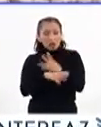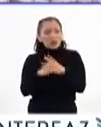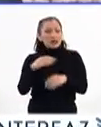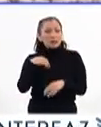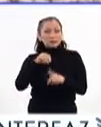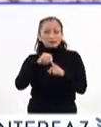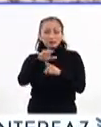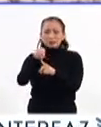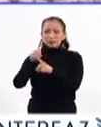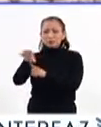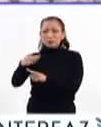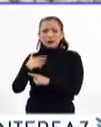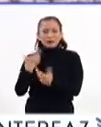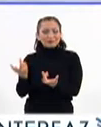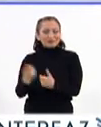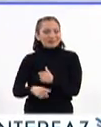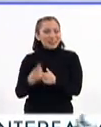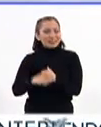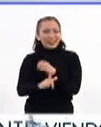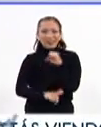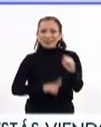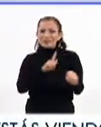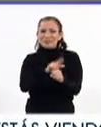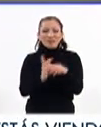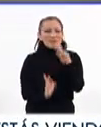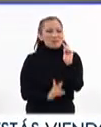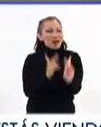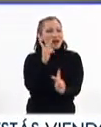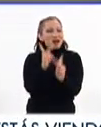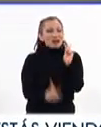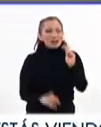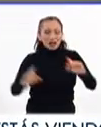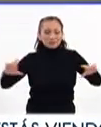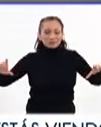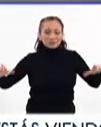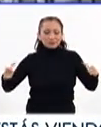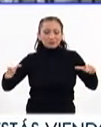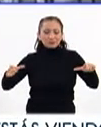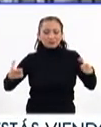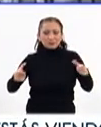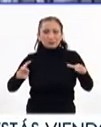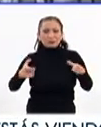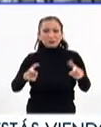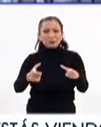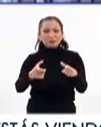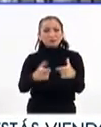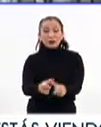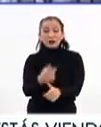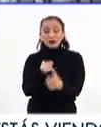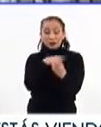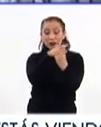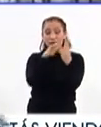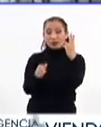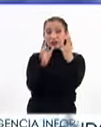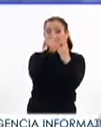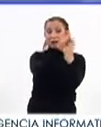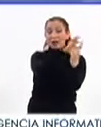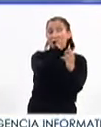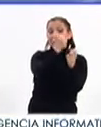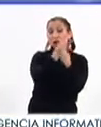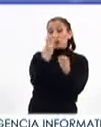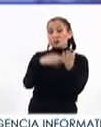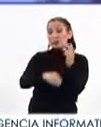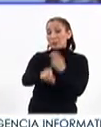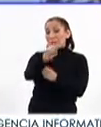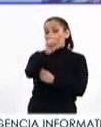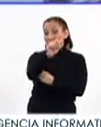factores determinantes para que el número de animales que viven en la Tierra esté en camino de disminuir 2/3 para el año